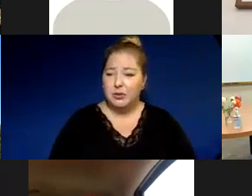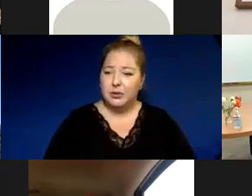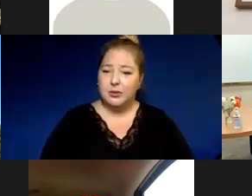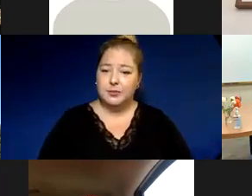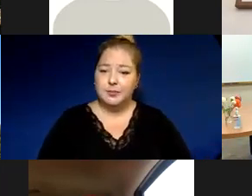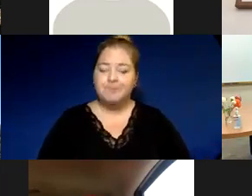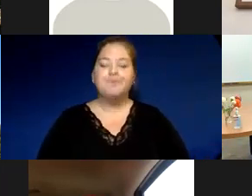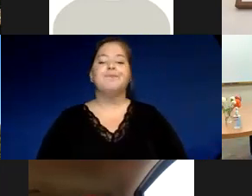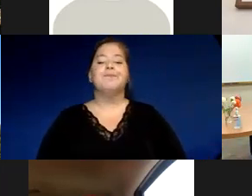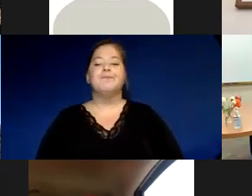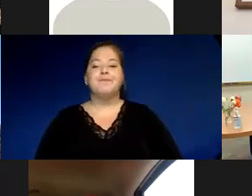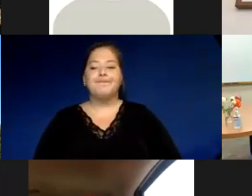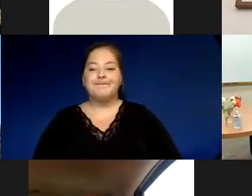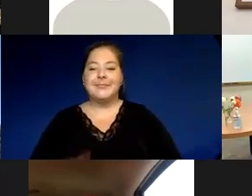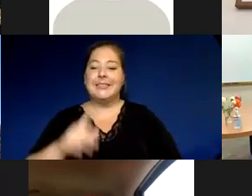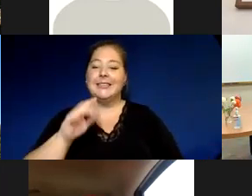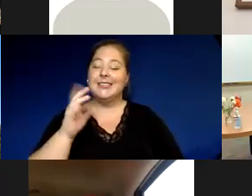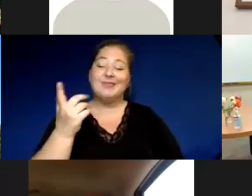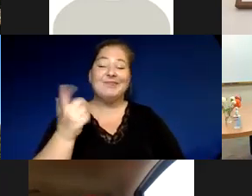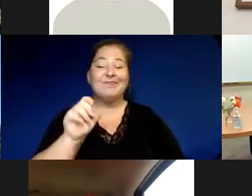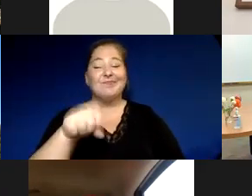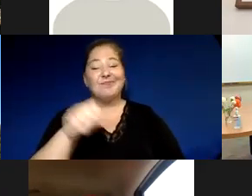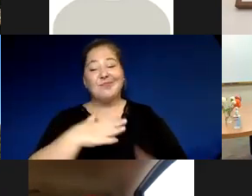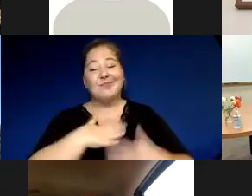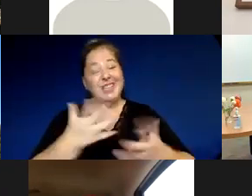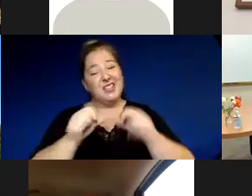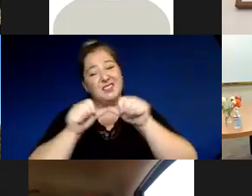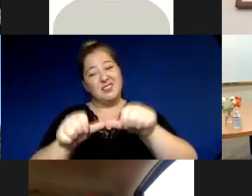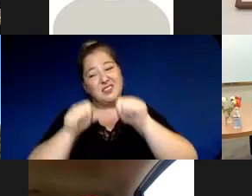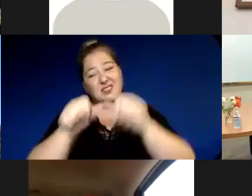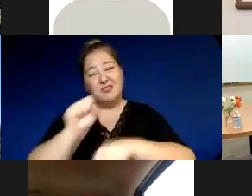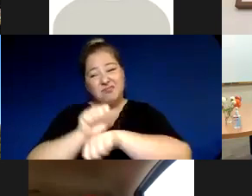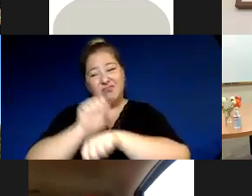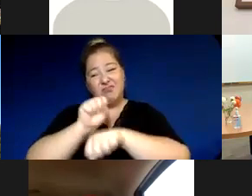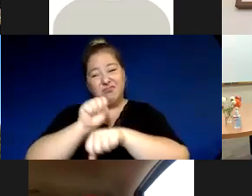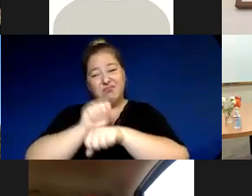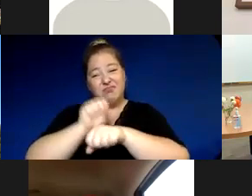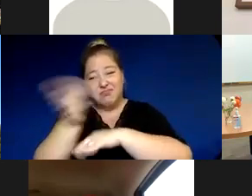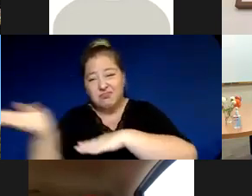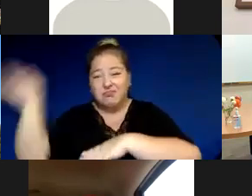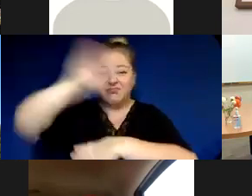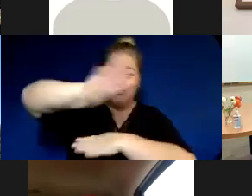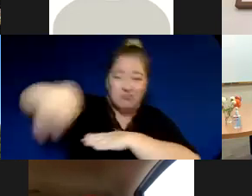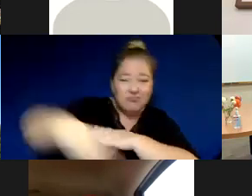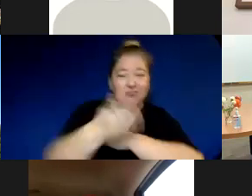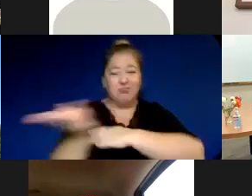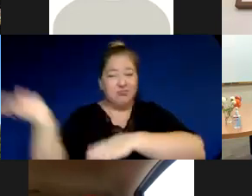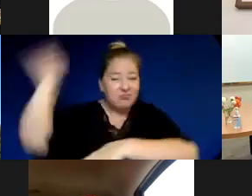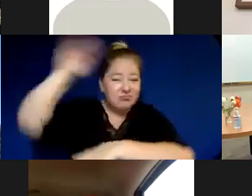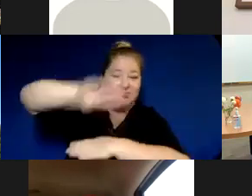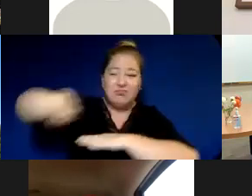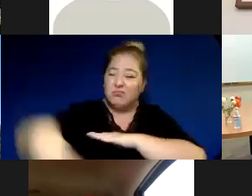les dejé decirle de una vez, no están durmiendo mucho. Eso sí, estamos en una mejor